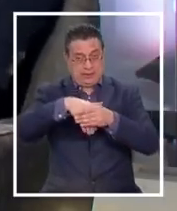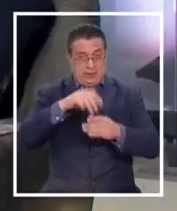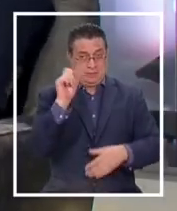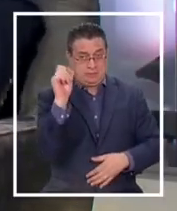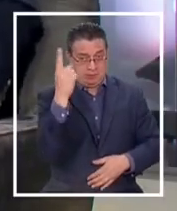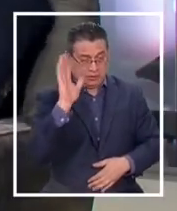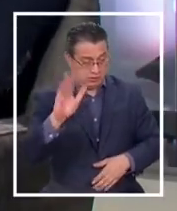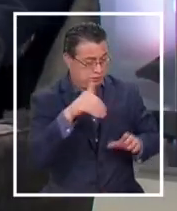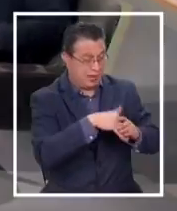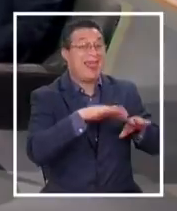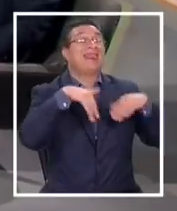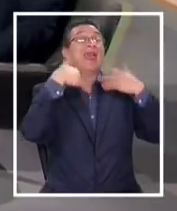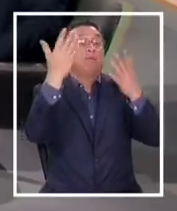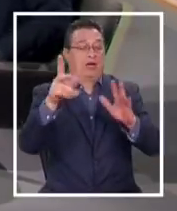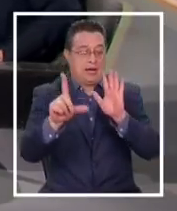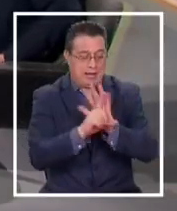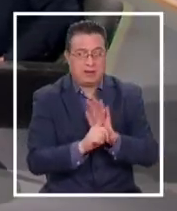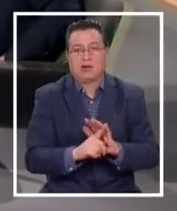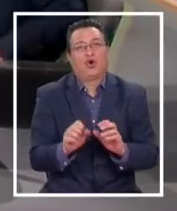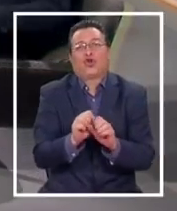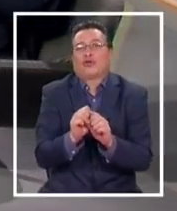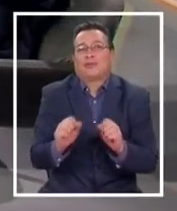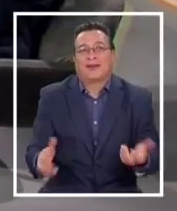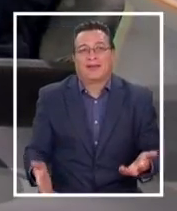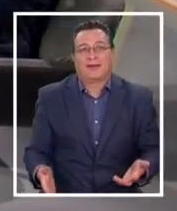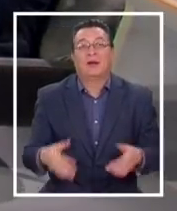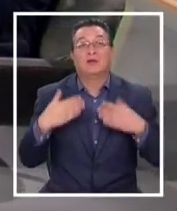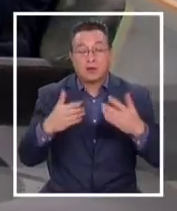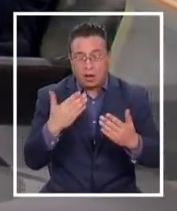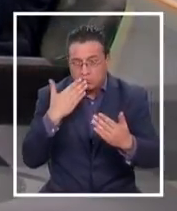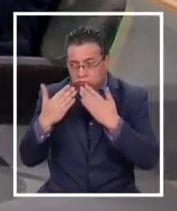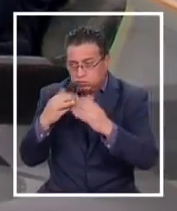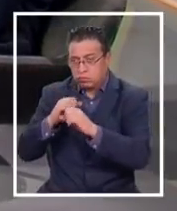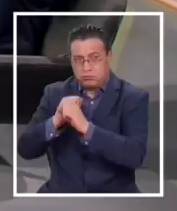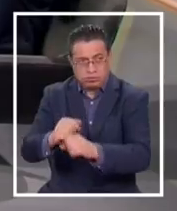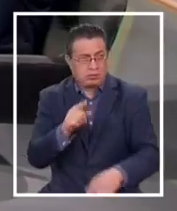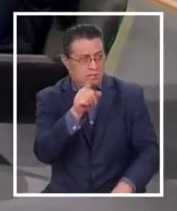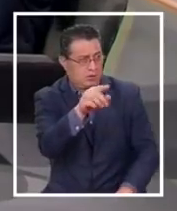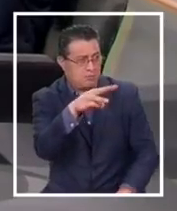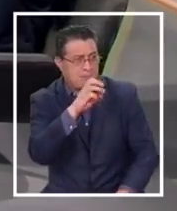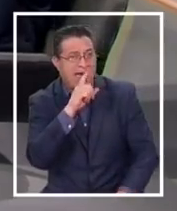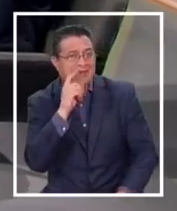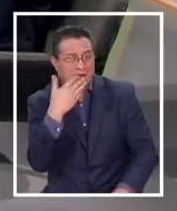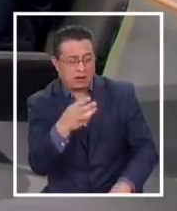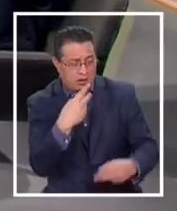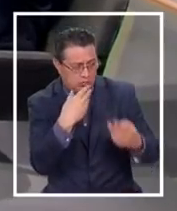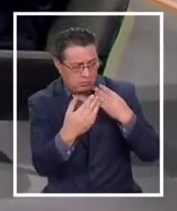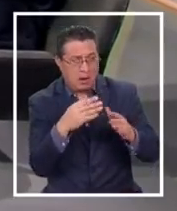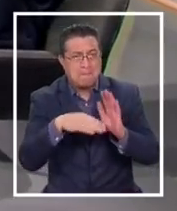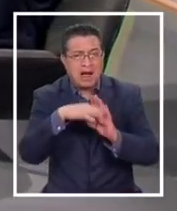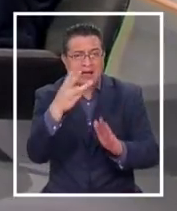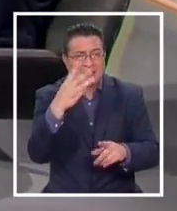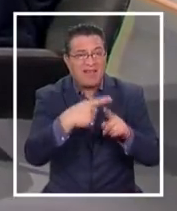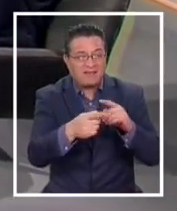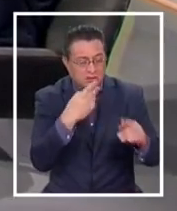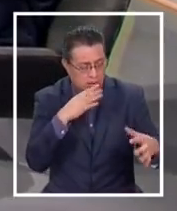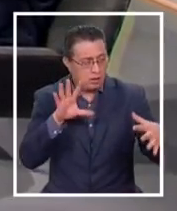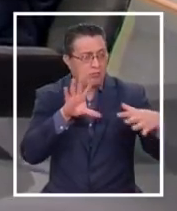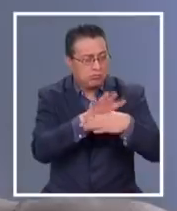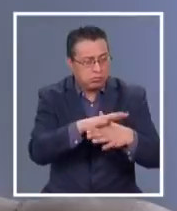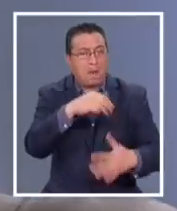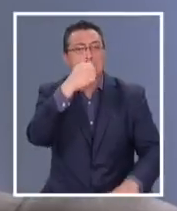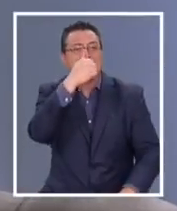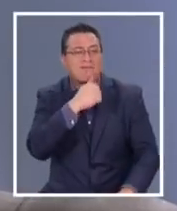nos interprete? Estamos conversando con la oposición, hemos conversado con Matías más de 3 veces durante estas últimas 2 semanas, hemos reunido en